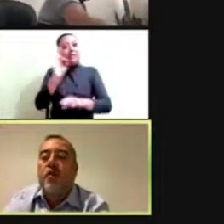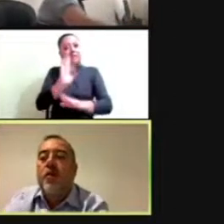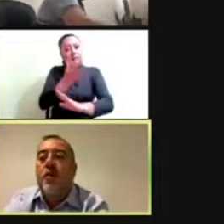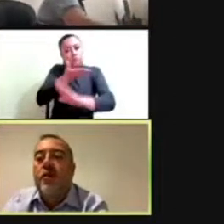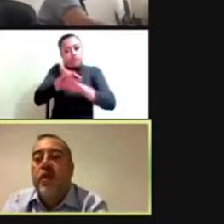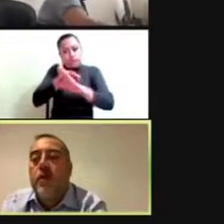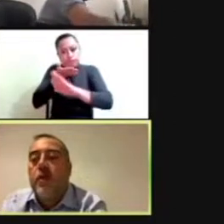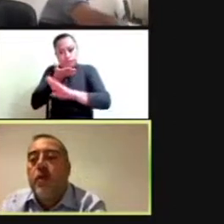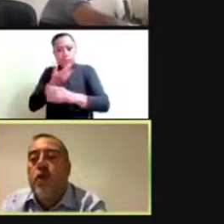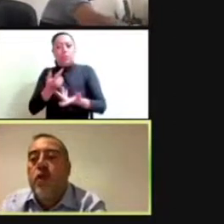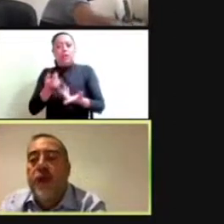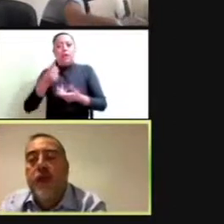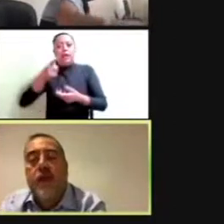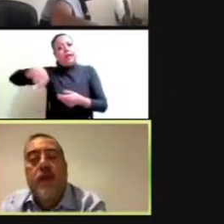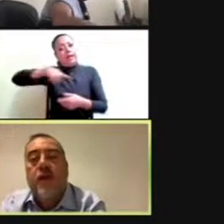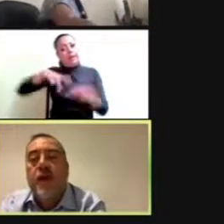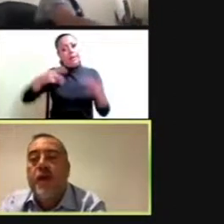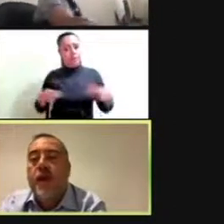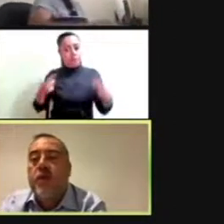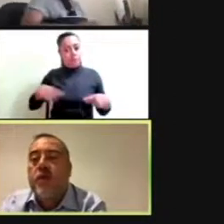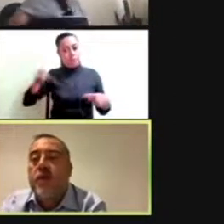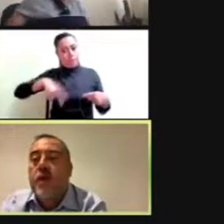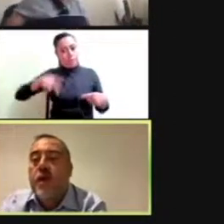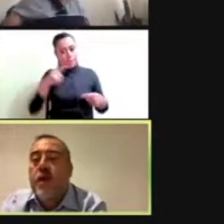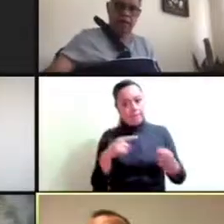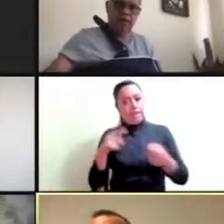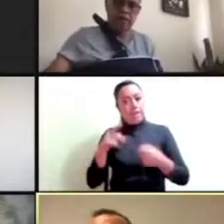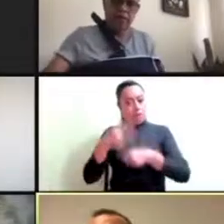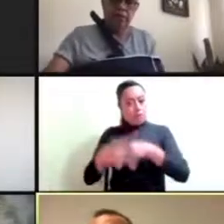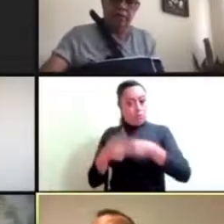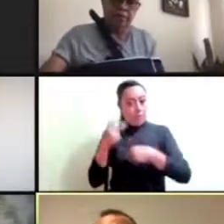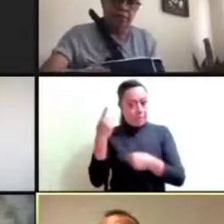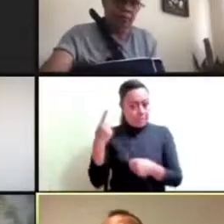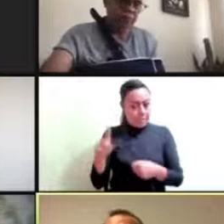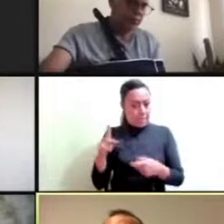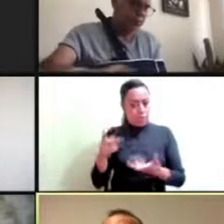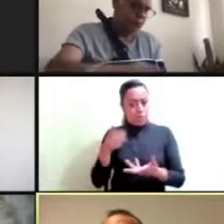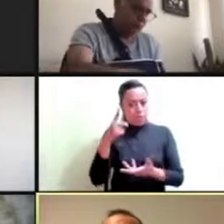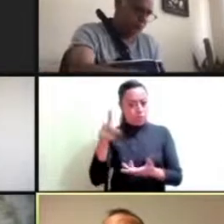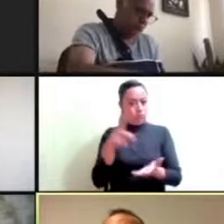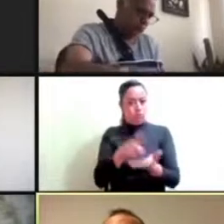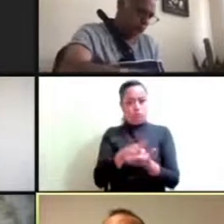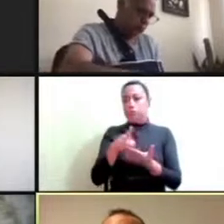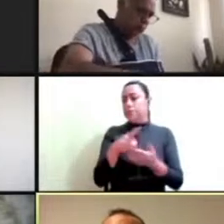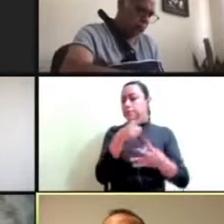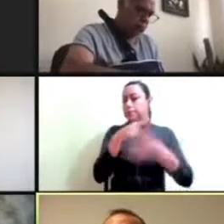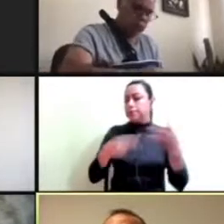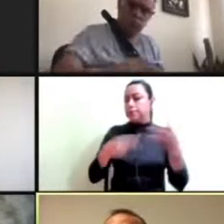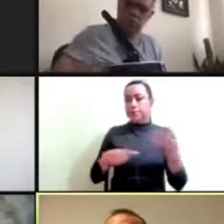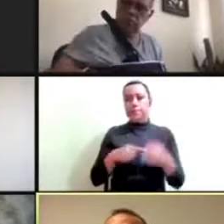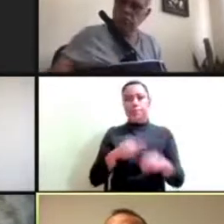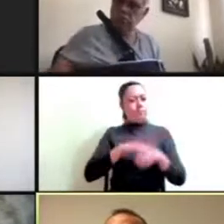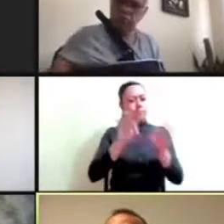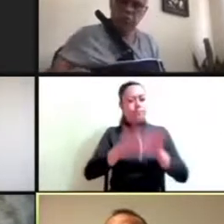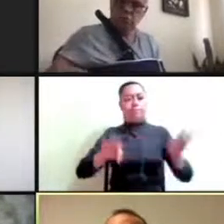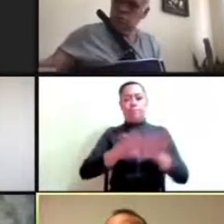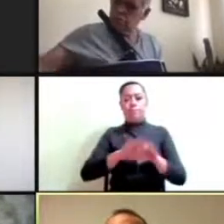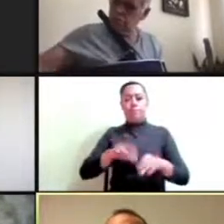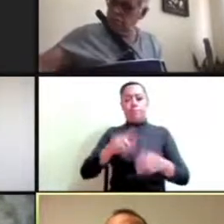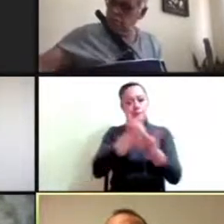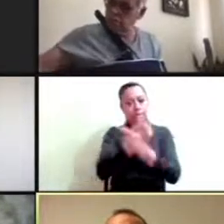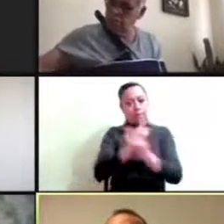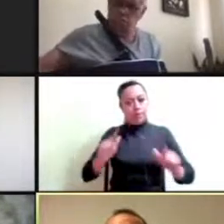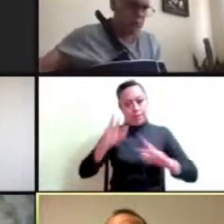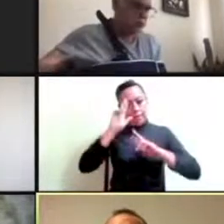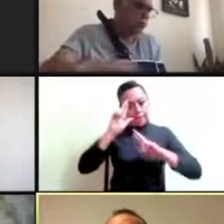y vulnera la integridad de ellos en sus derechos más elementales, la libertad, el respeto a su dignidad humana, su integridad